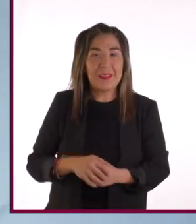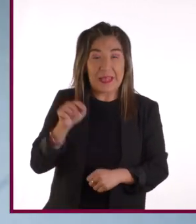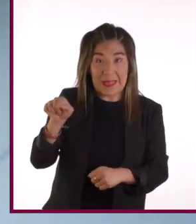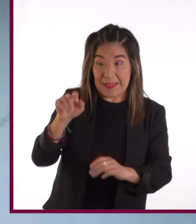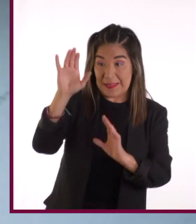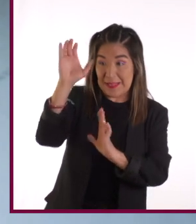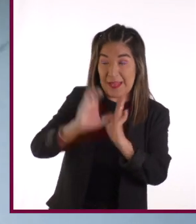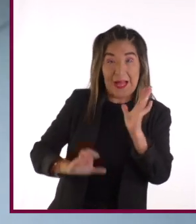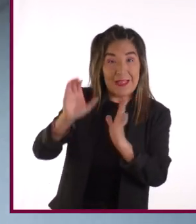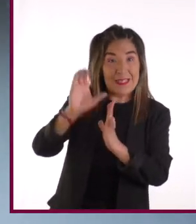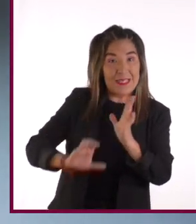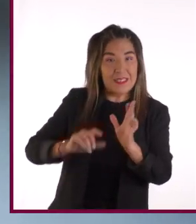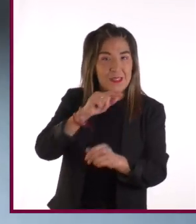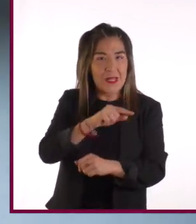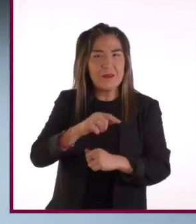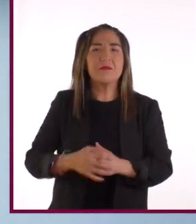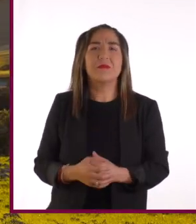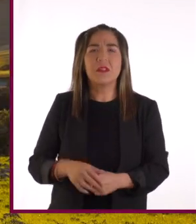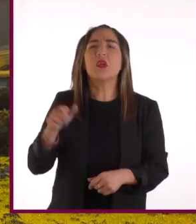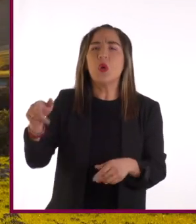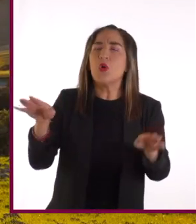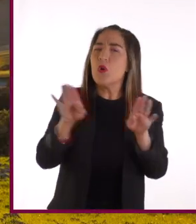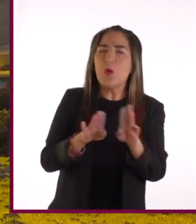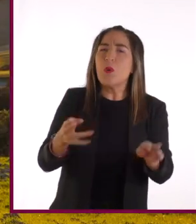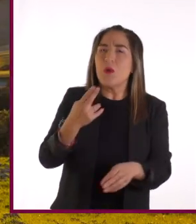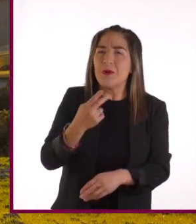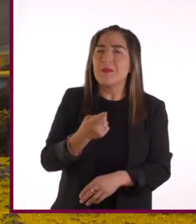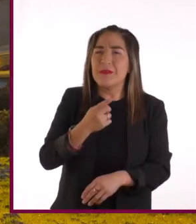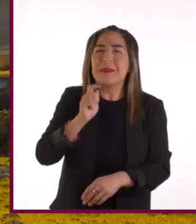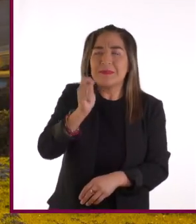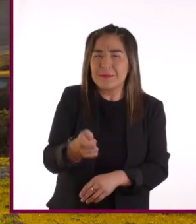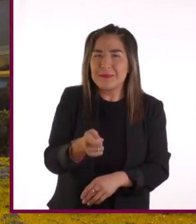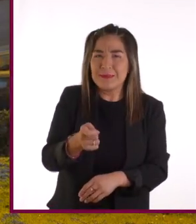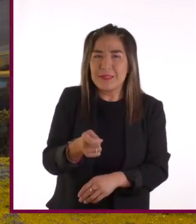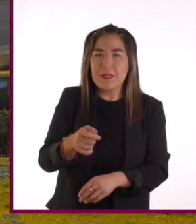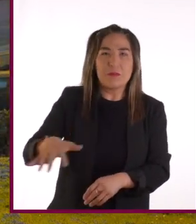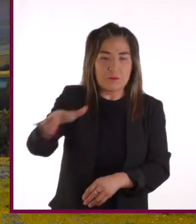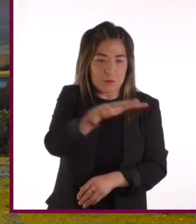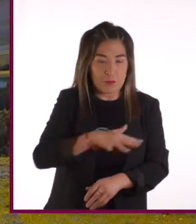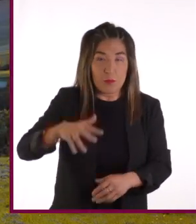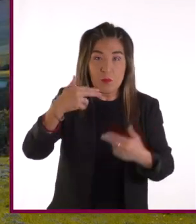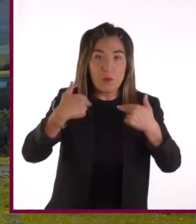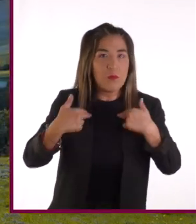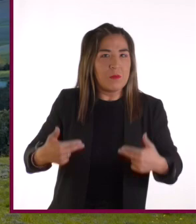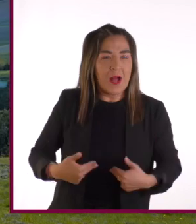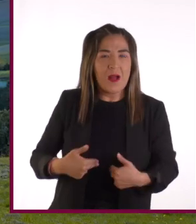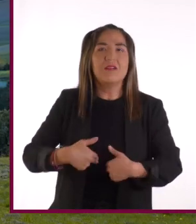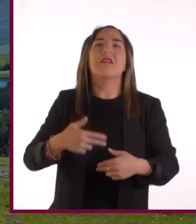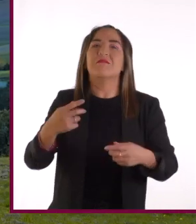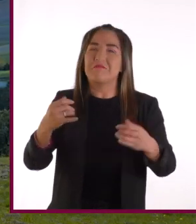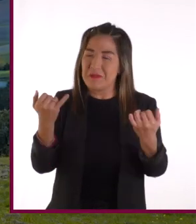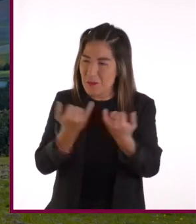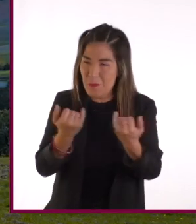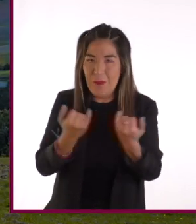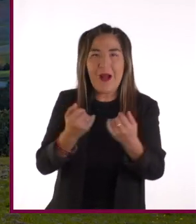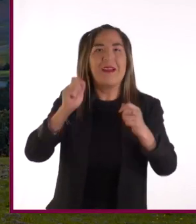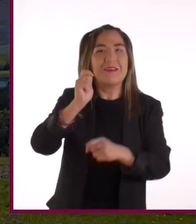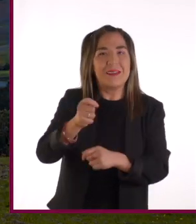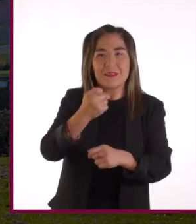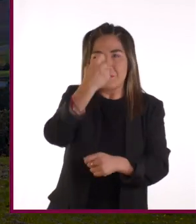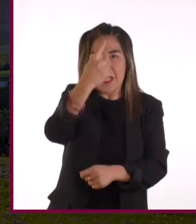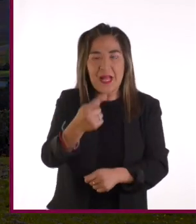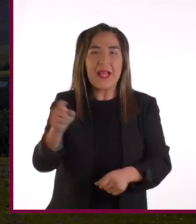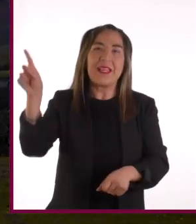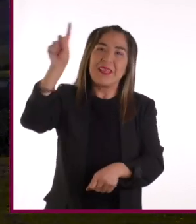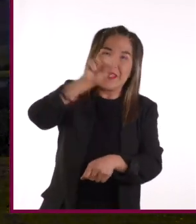Didmara, el calendario. ¿Podríamos decir entonces que los humanos le hemos dado números a los días, a